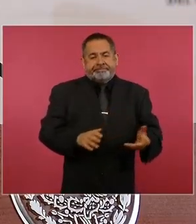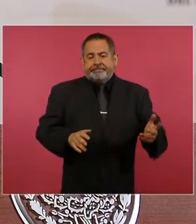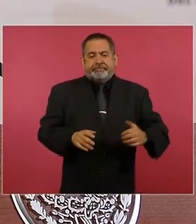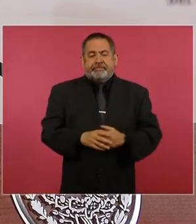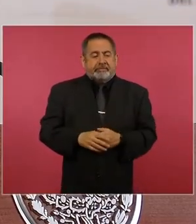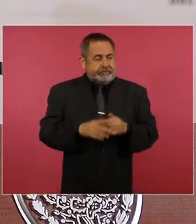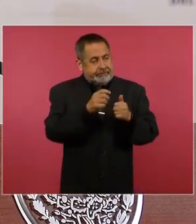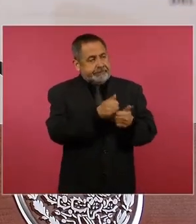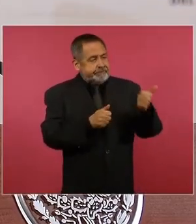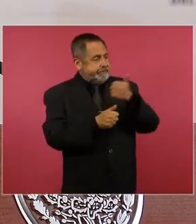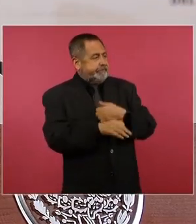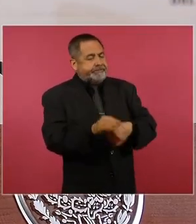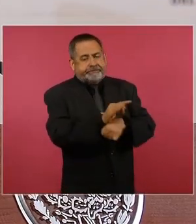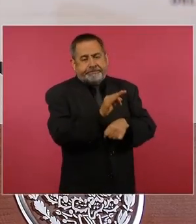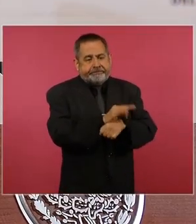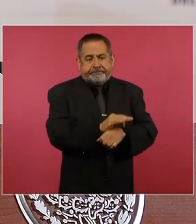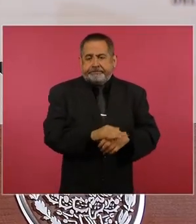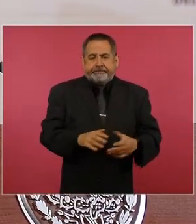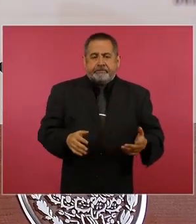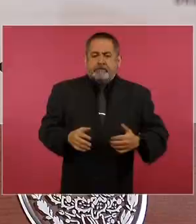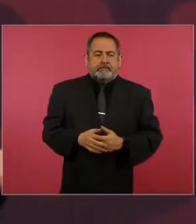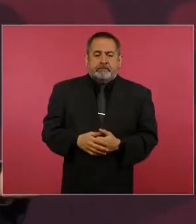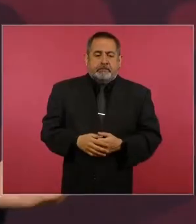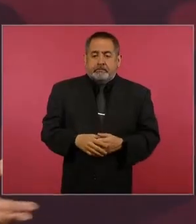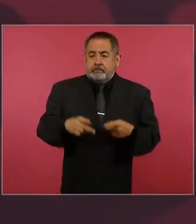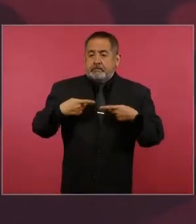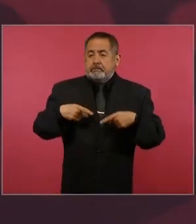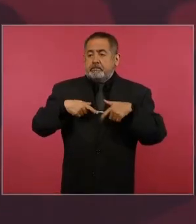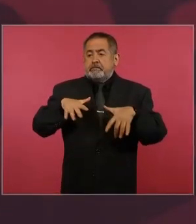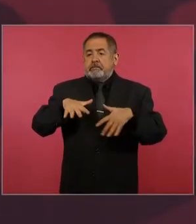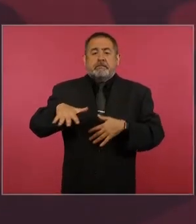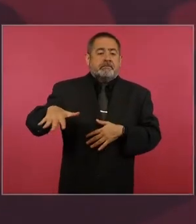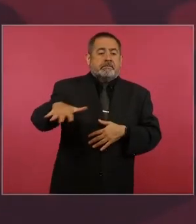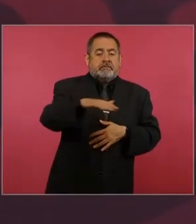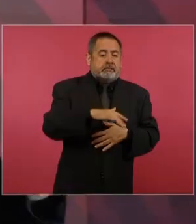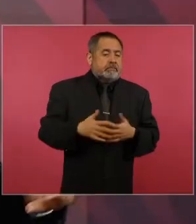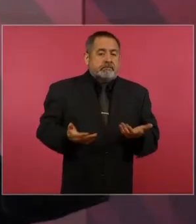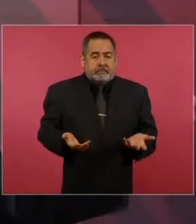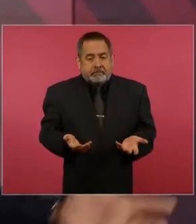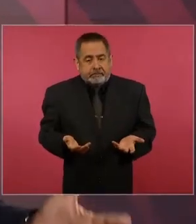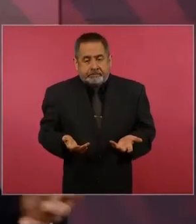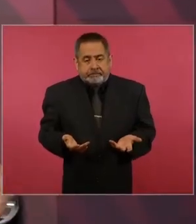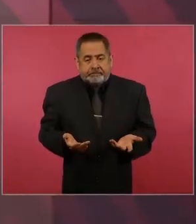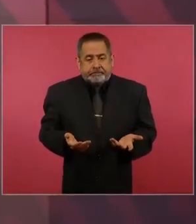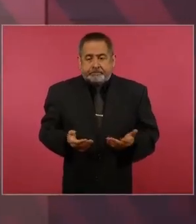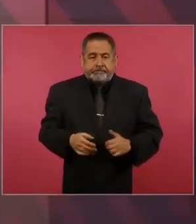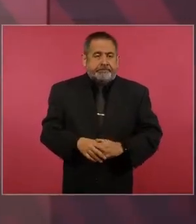a los de arriba. Pero el pueblo sabía que